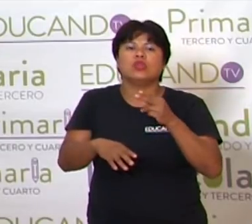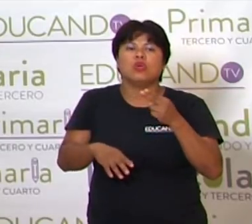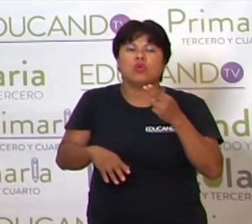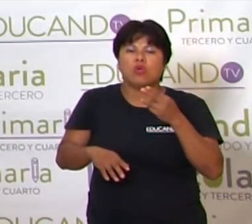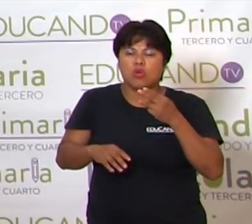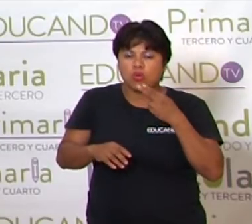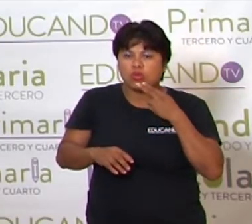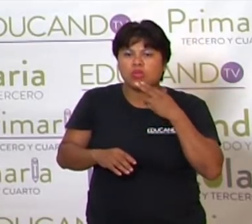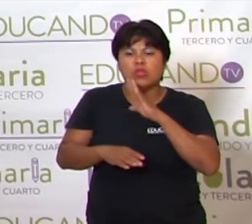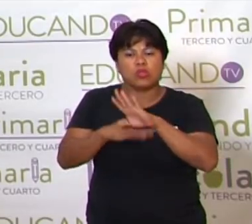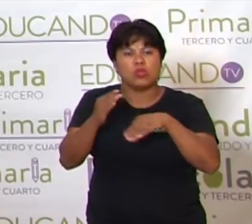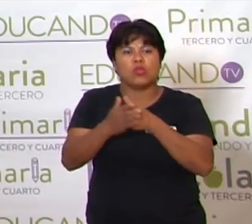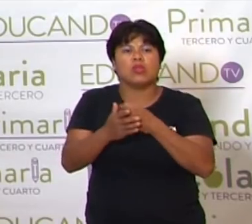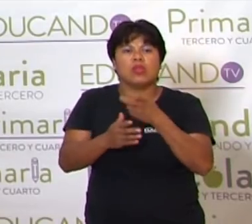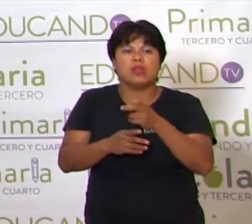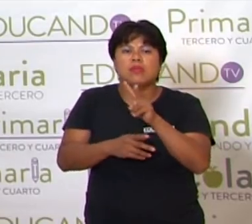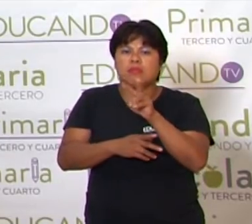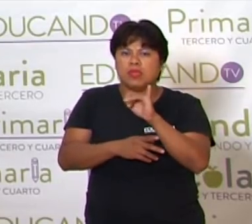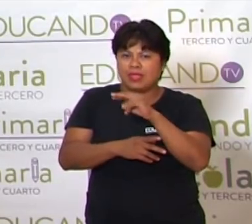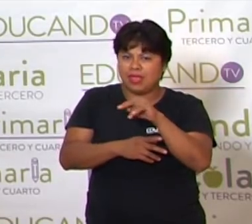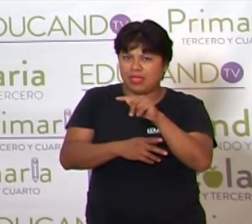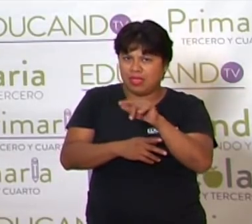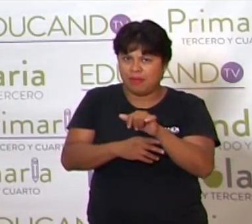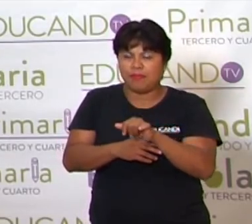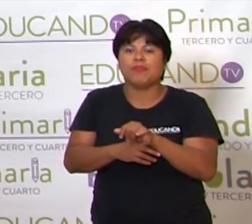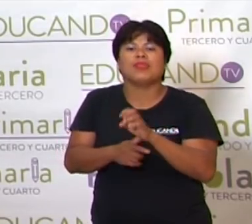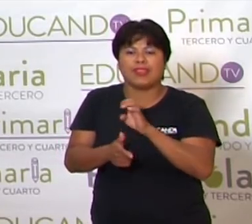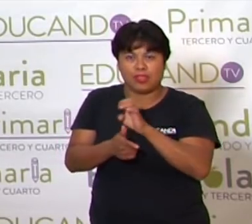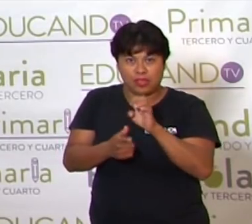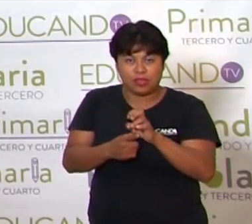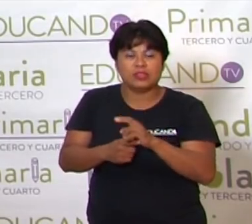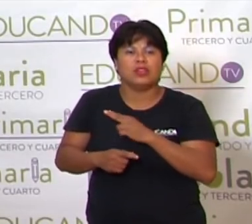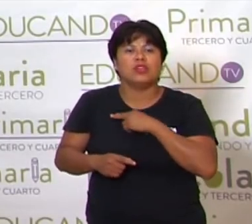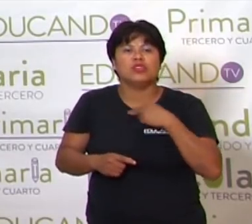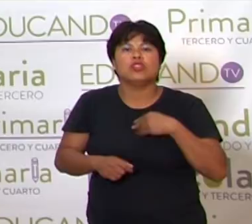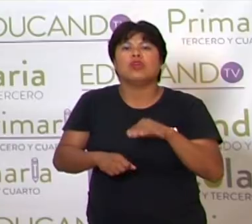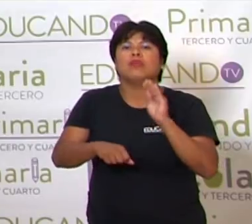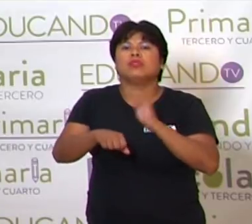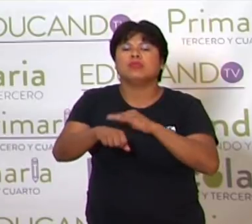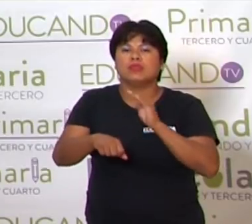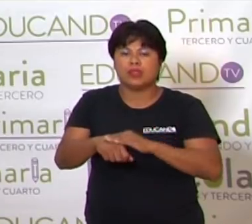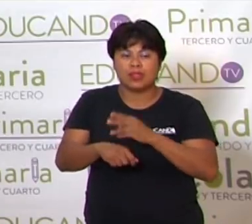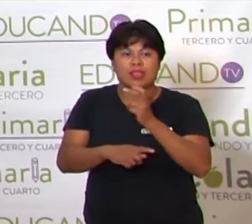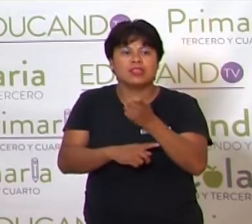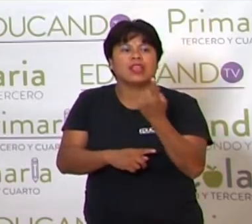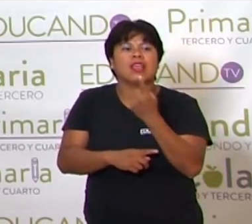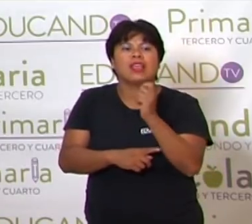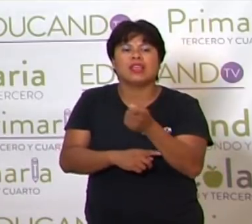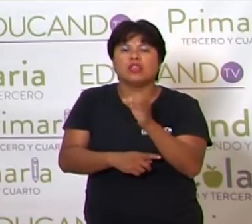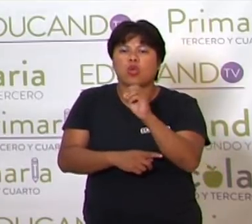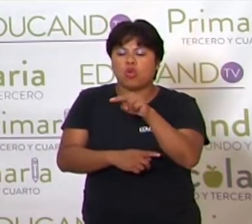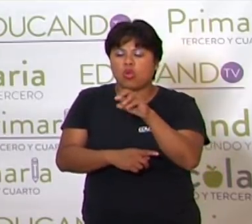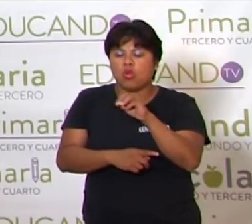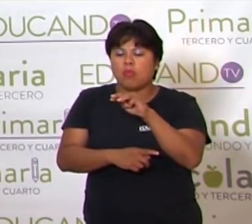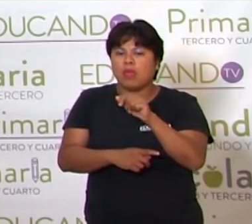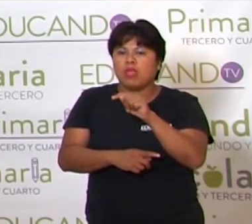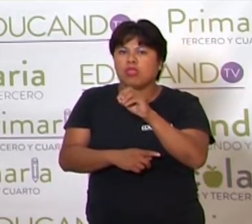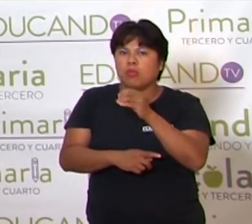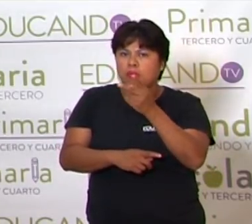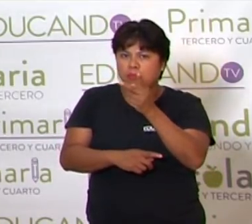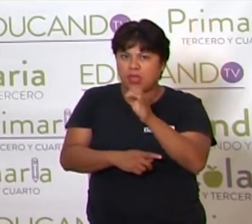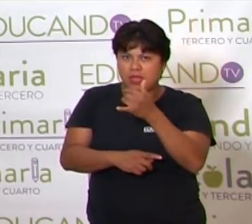todo el espacio de una viñeta. Bueno, entonces vamos a colocar acá, ¿qué es una onomatopeya?